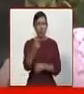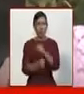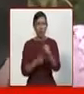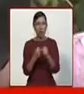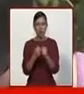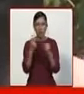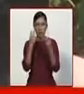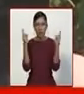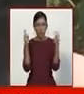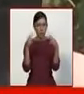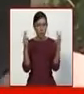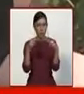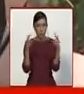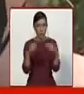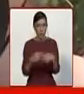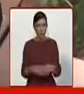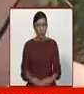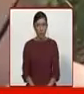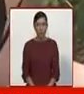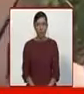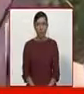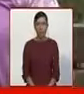se conocieron,